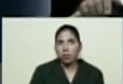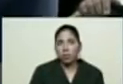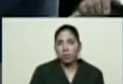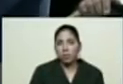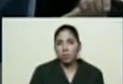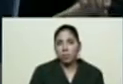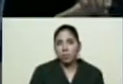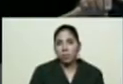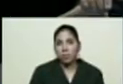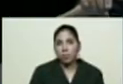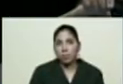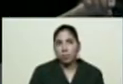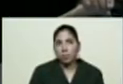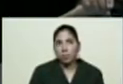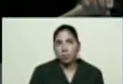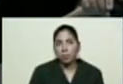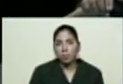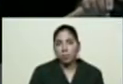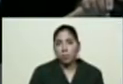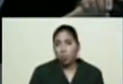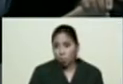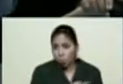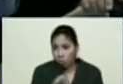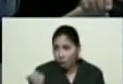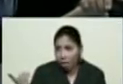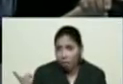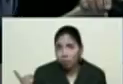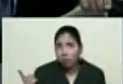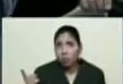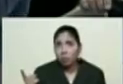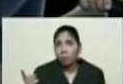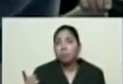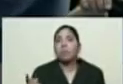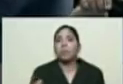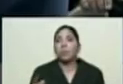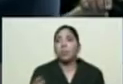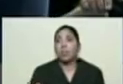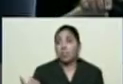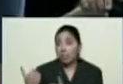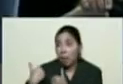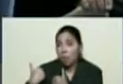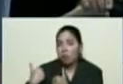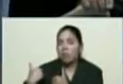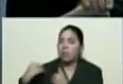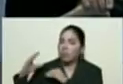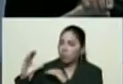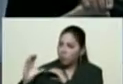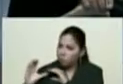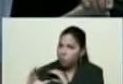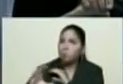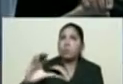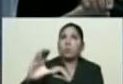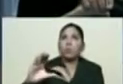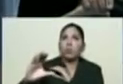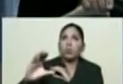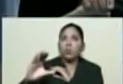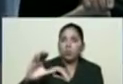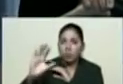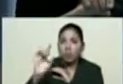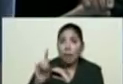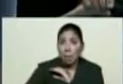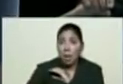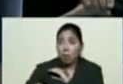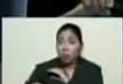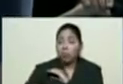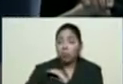decía José Martí, ustedes son corresponsables, porque nosotros también lo somos, de difundir la verdad sobre